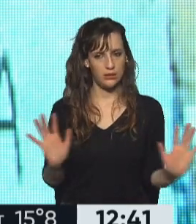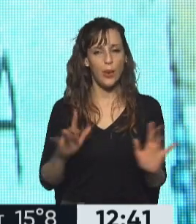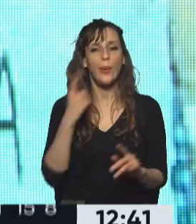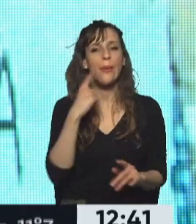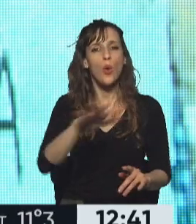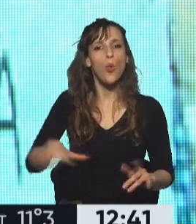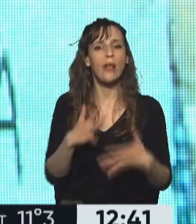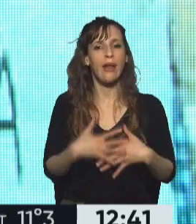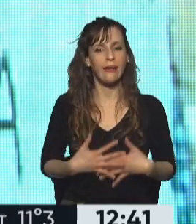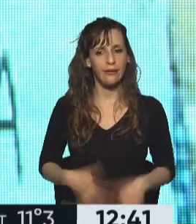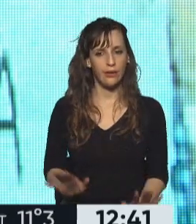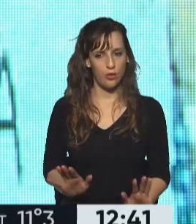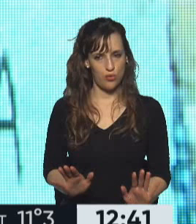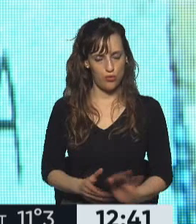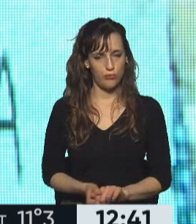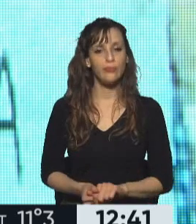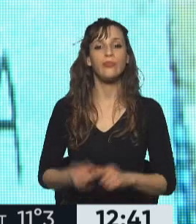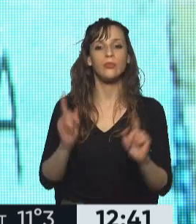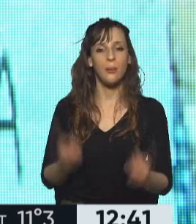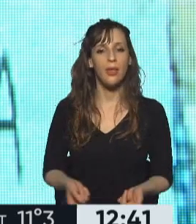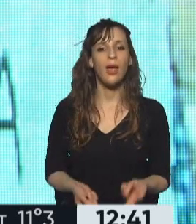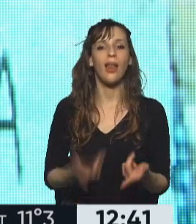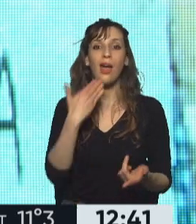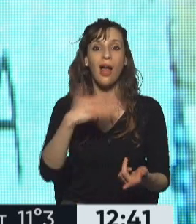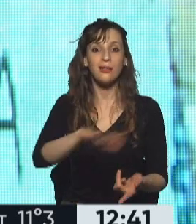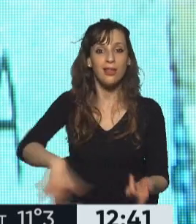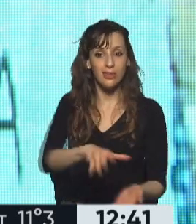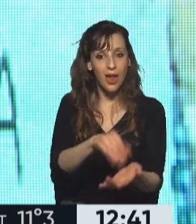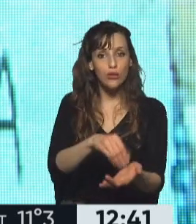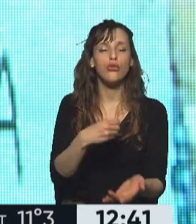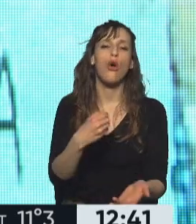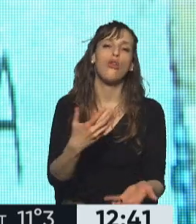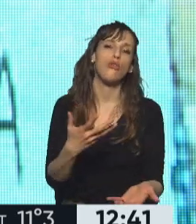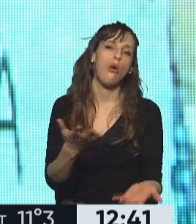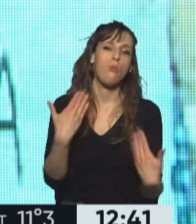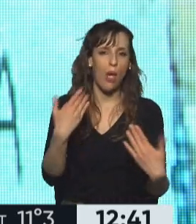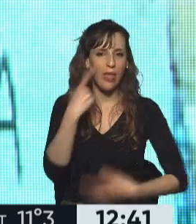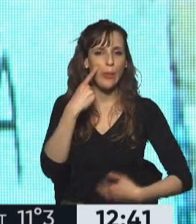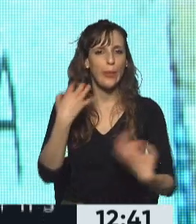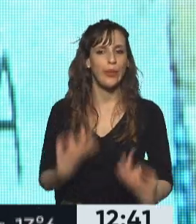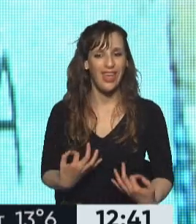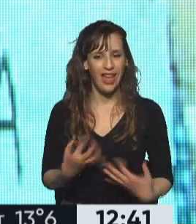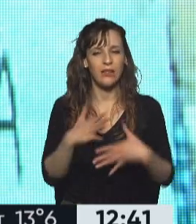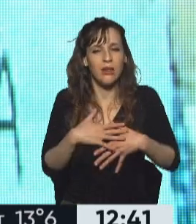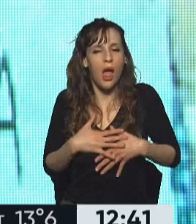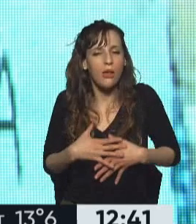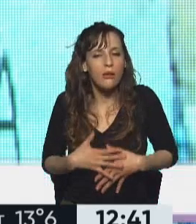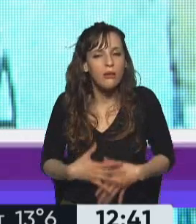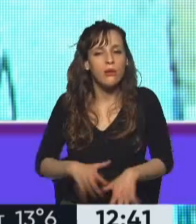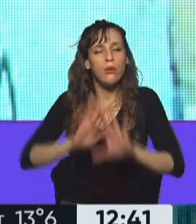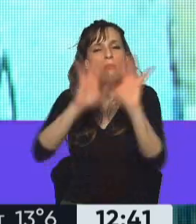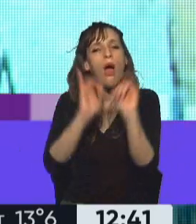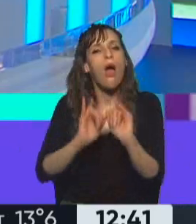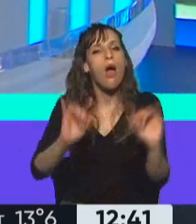provee también alimento, ¿no? También vestido, también la garantía de subsistencia espiritual, porque ahí están